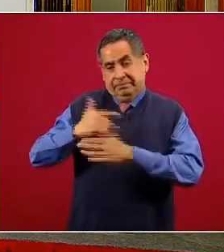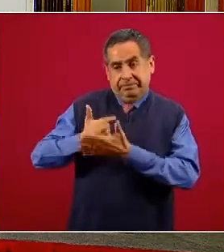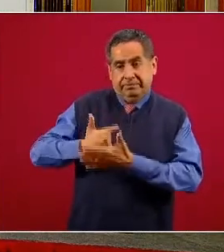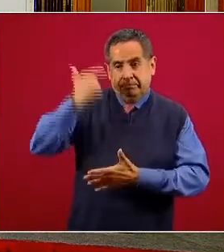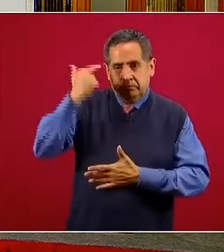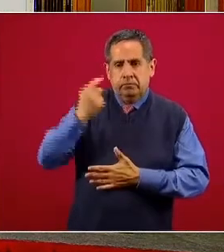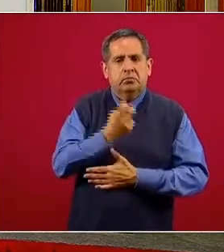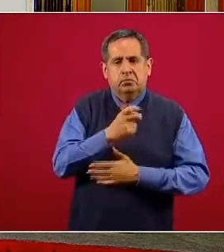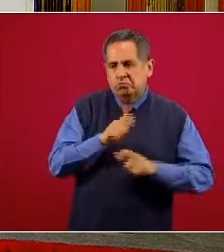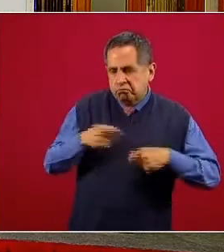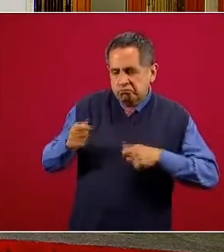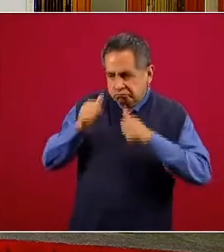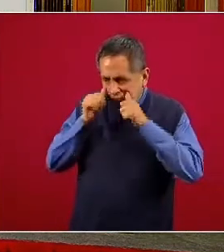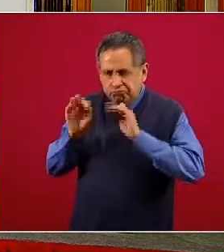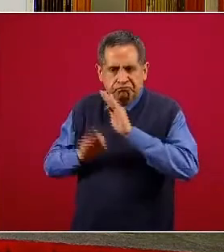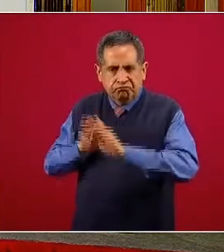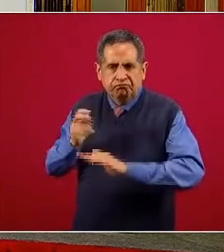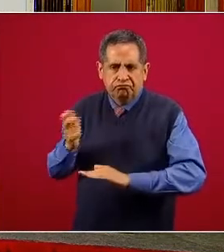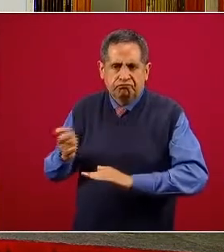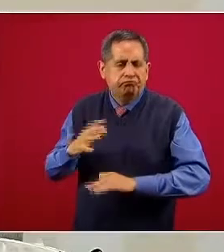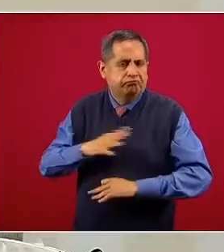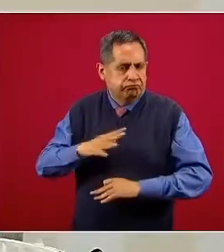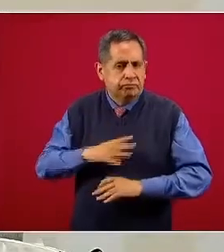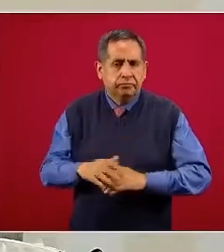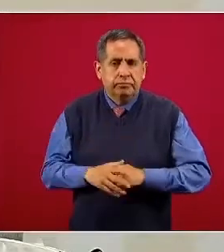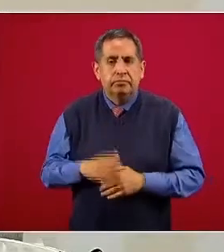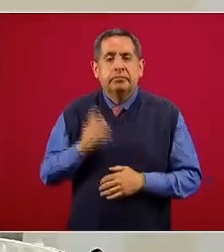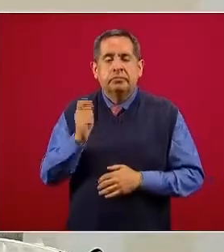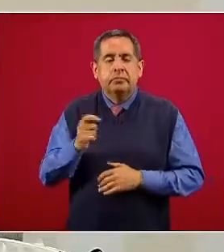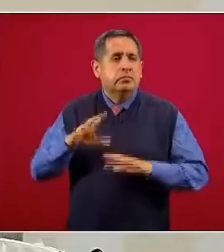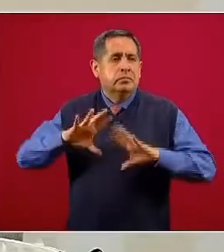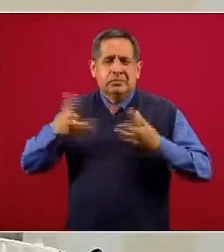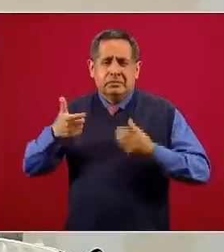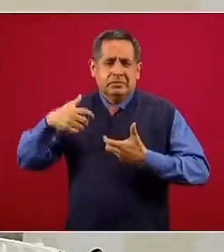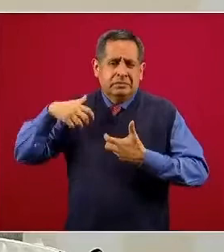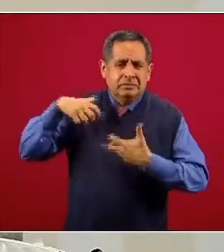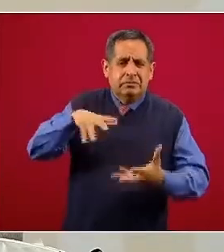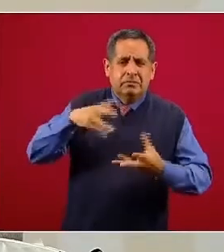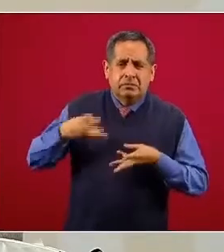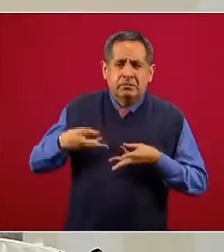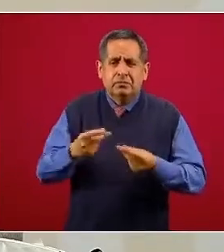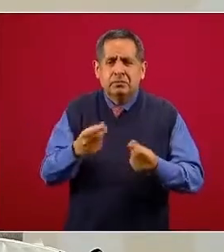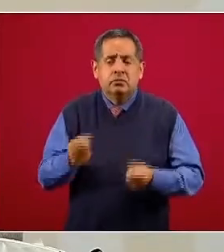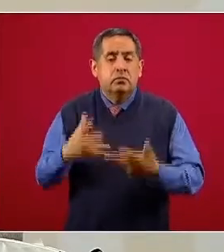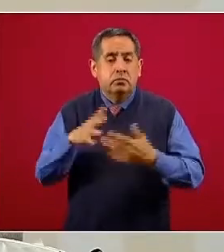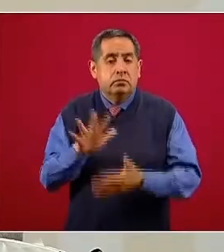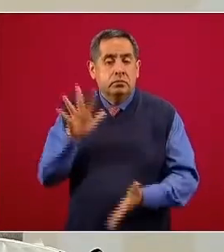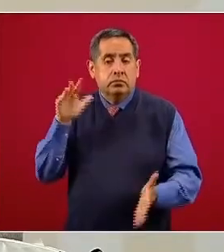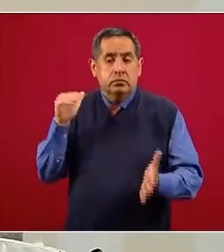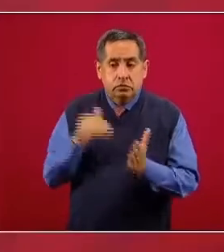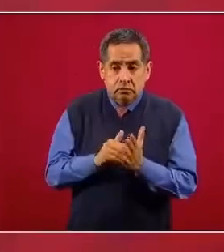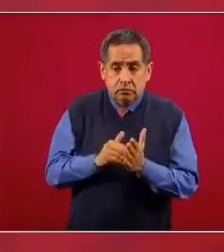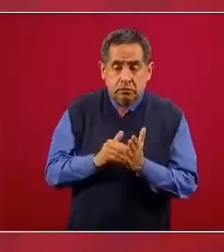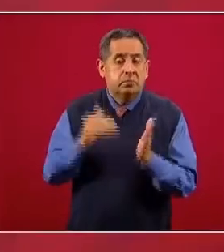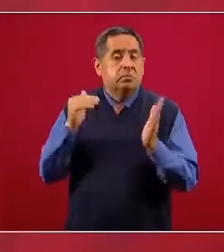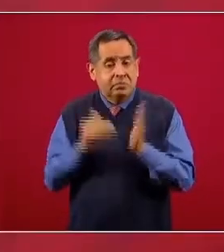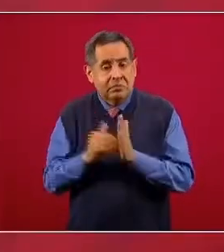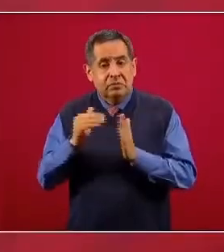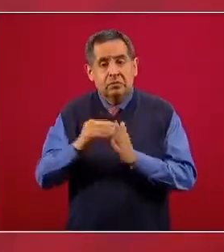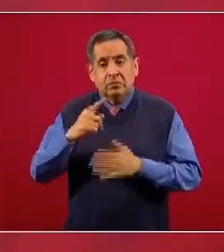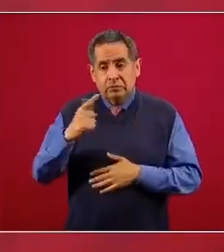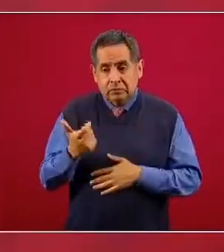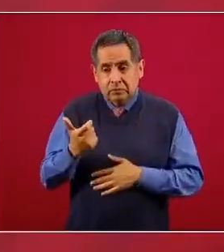requiera terapia intensiva. Esto ha significado una inversión de prácticamente 5.000 millones de